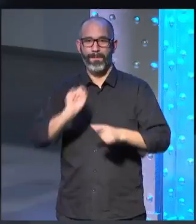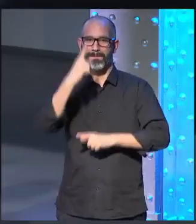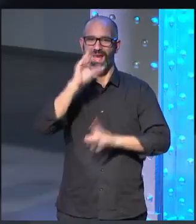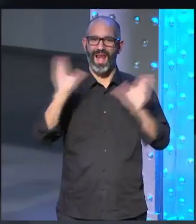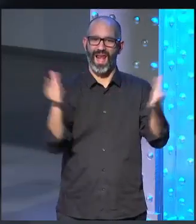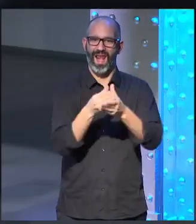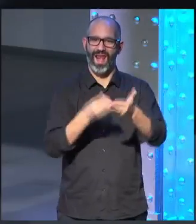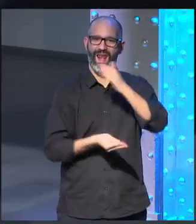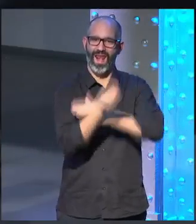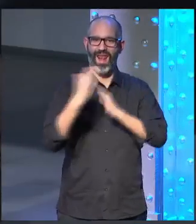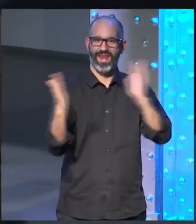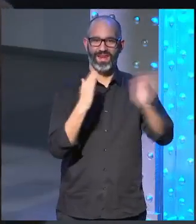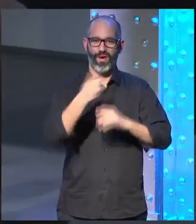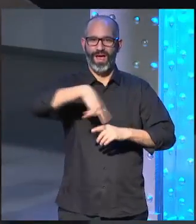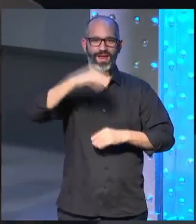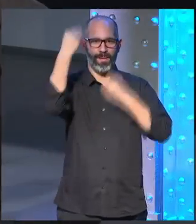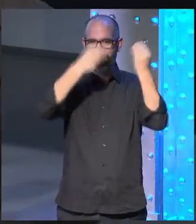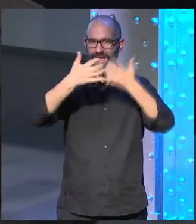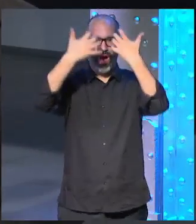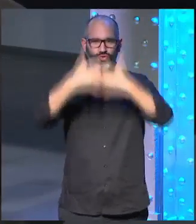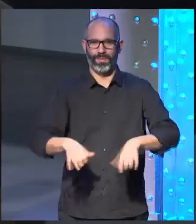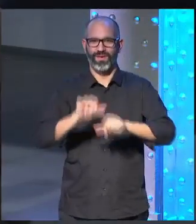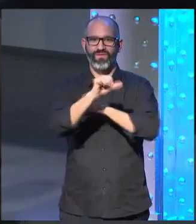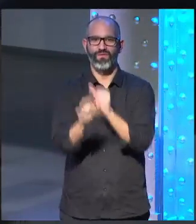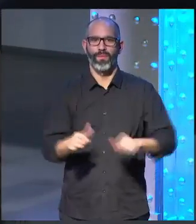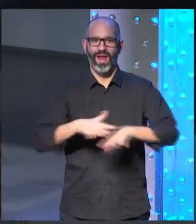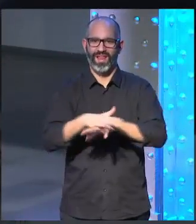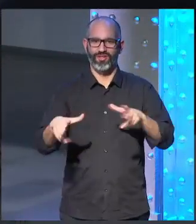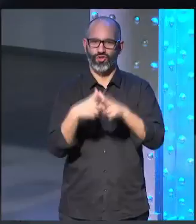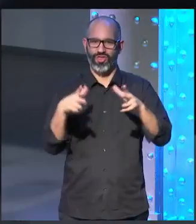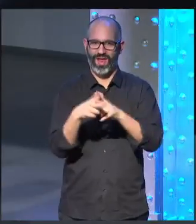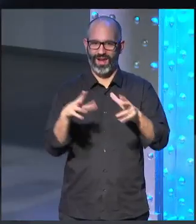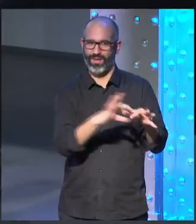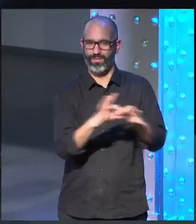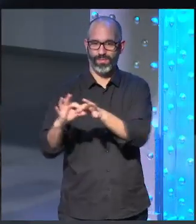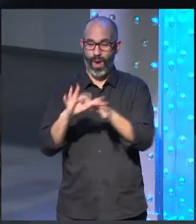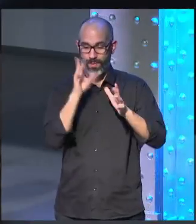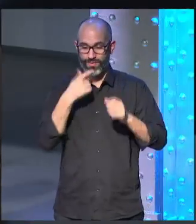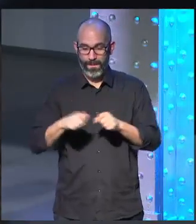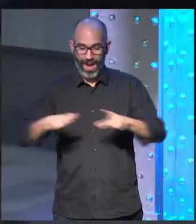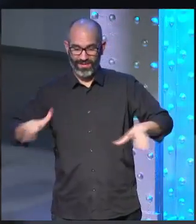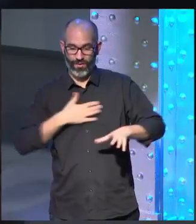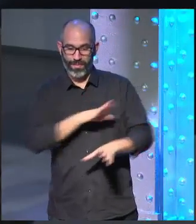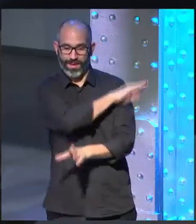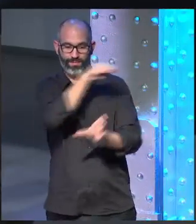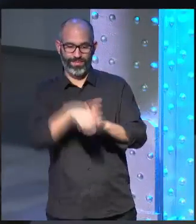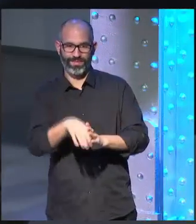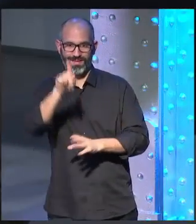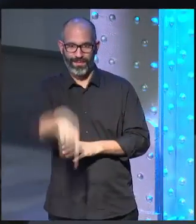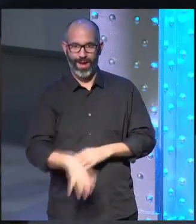que a mí me gusta aprender de eso, nosotros también hemos intentado incorporar a Vivi, ¿no?, como plataforma, que no es